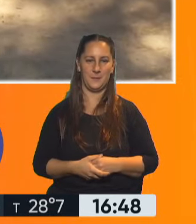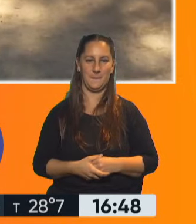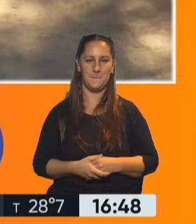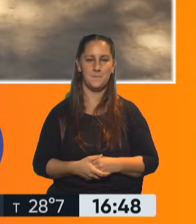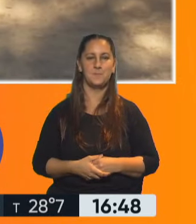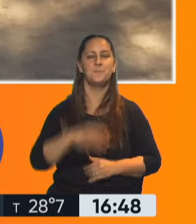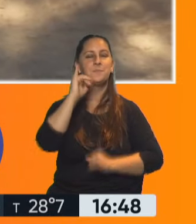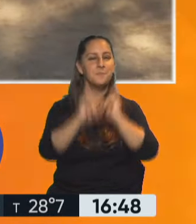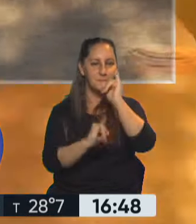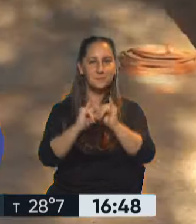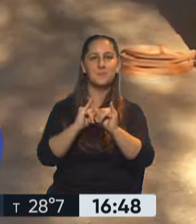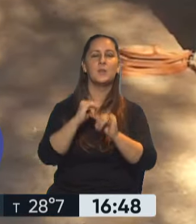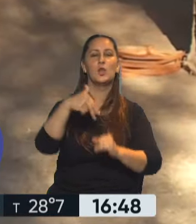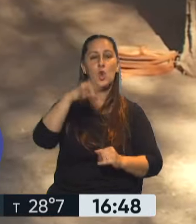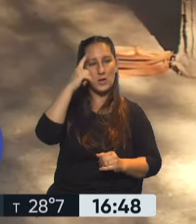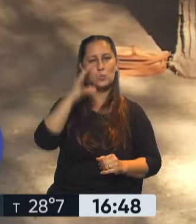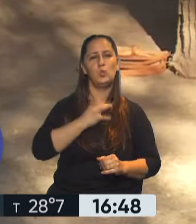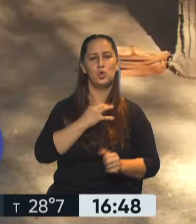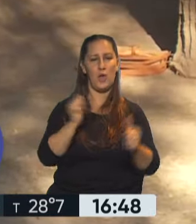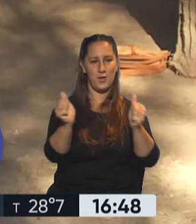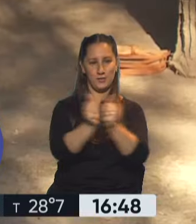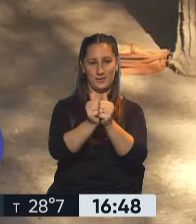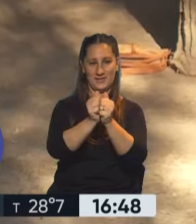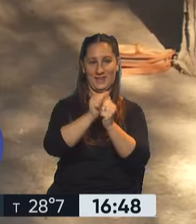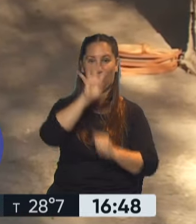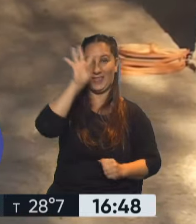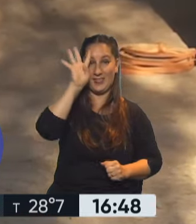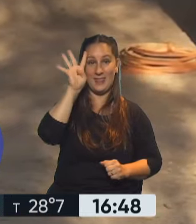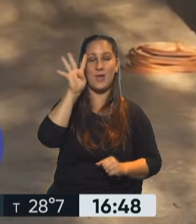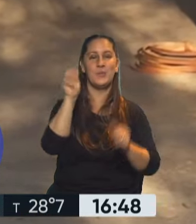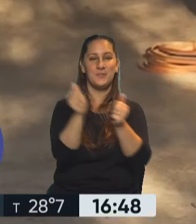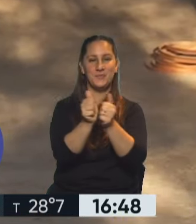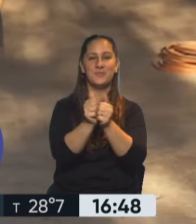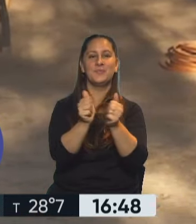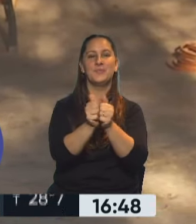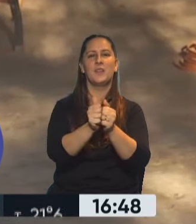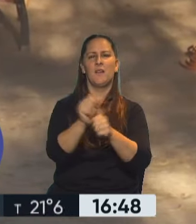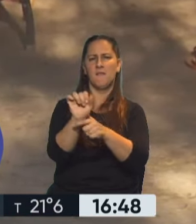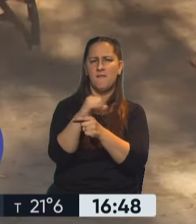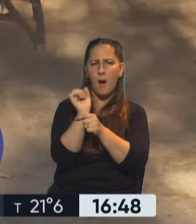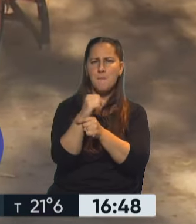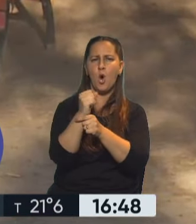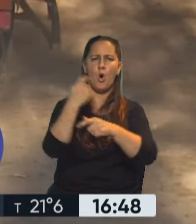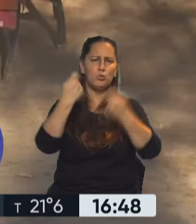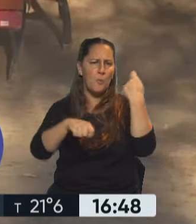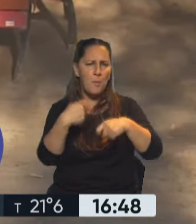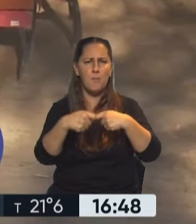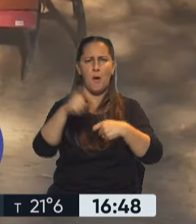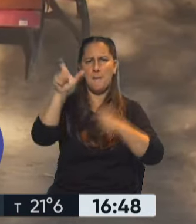Dice Noé que con tantos años al lado del indio, y todas estas cosas con las estrellas y hacer bombo para